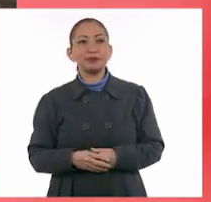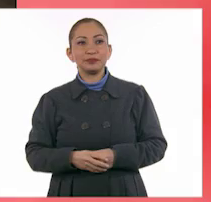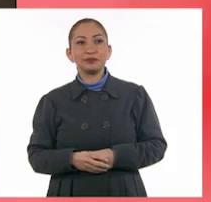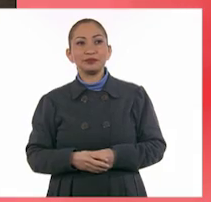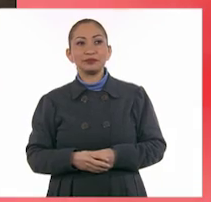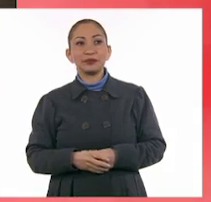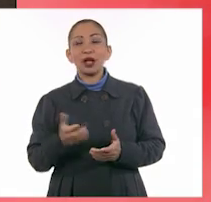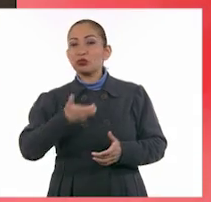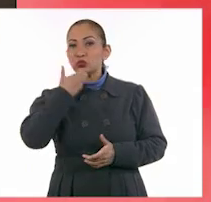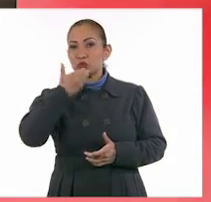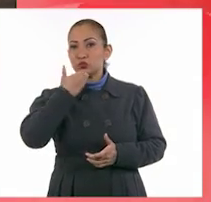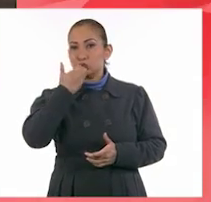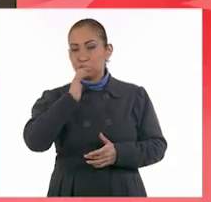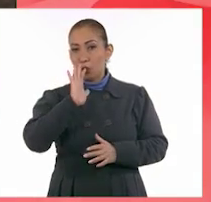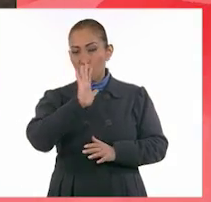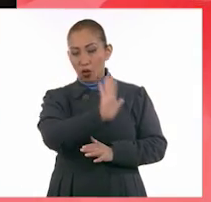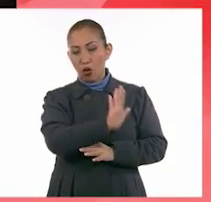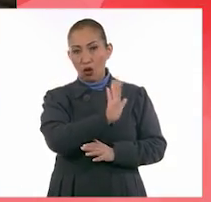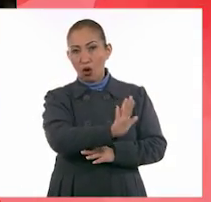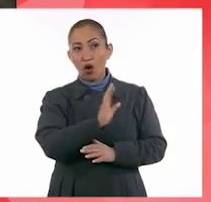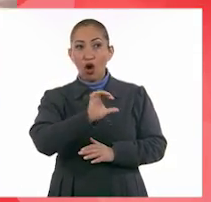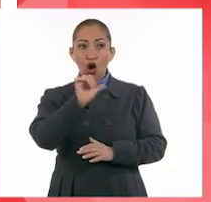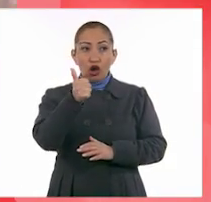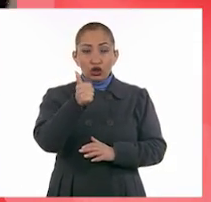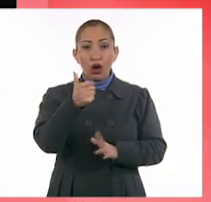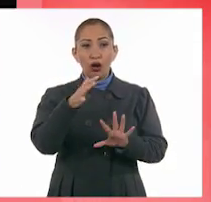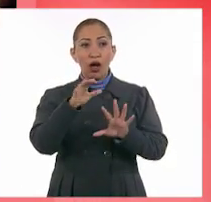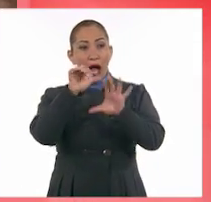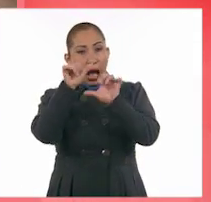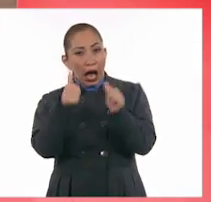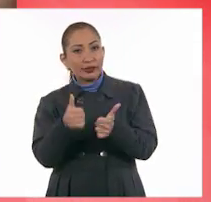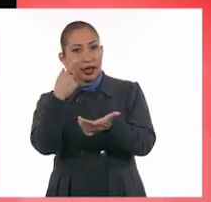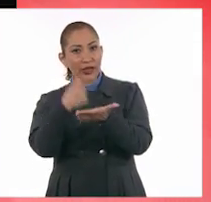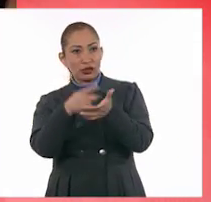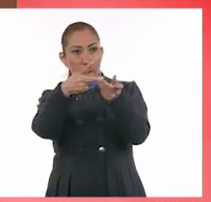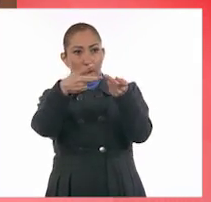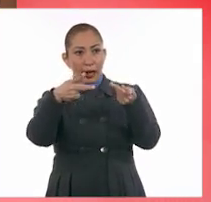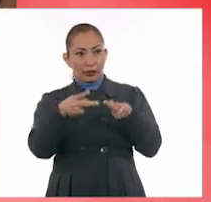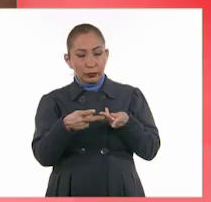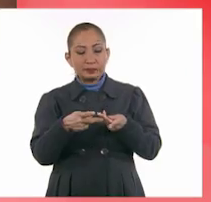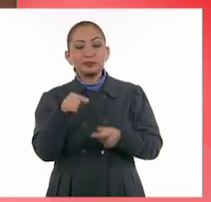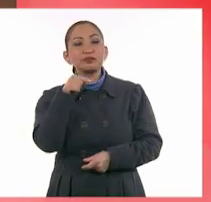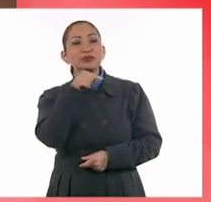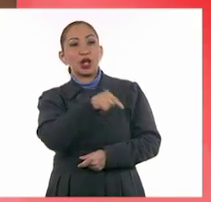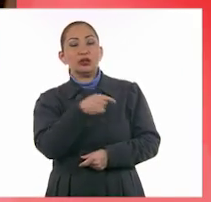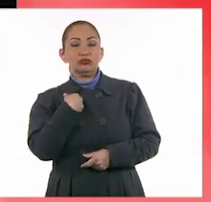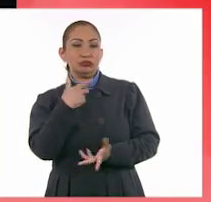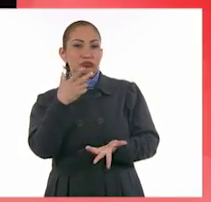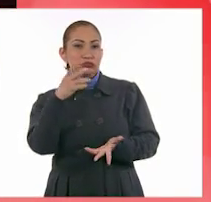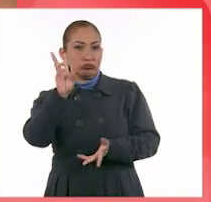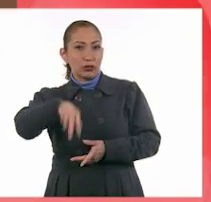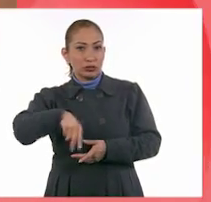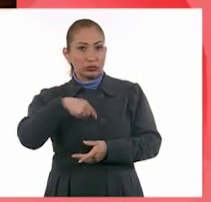Es el método tradicional, por eso yo digo que es el otro arte dentro del platillo, ¿no? Yo sí